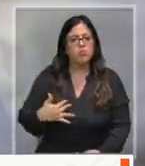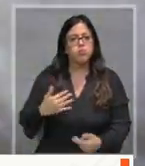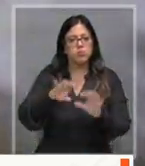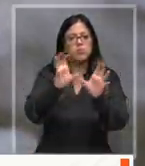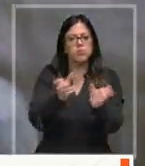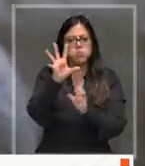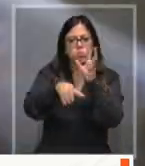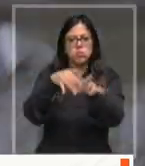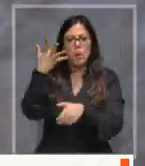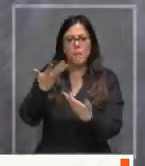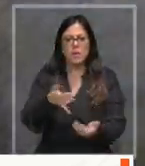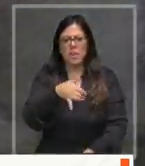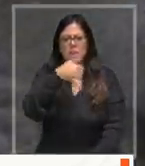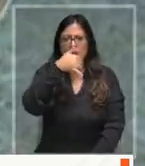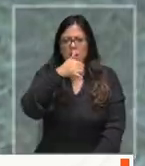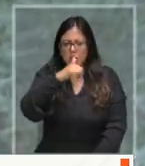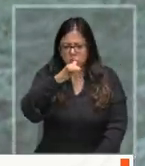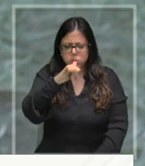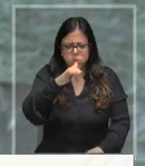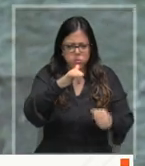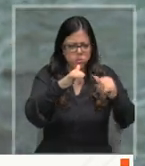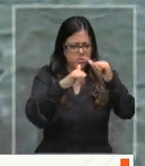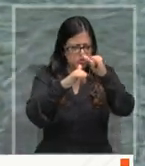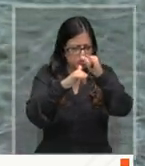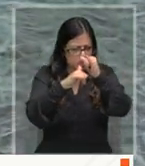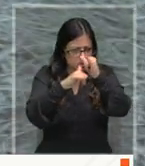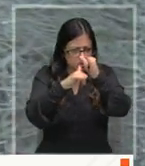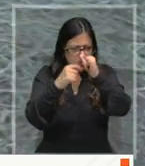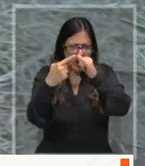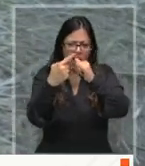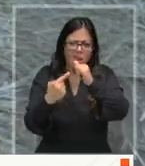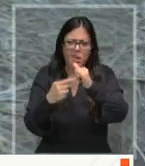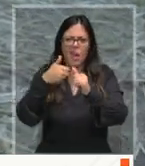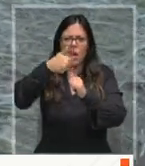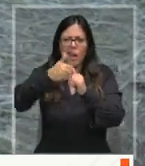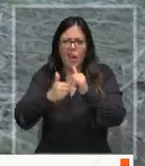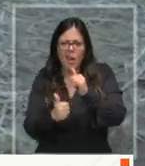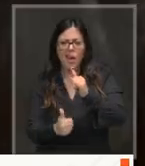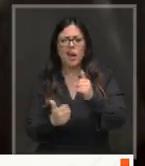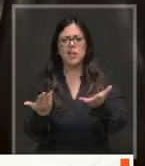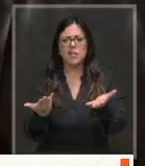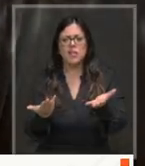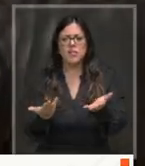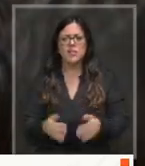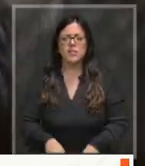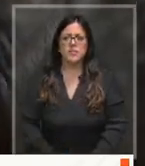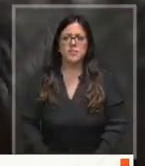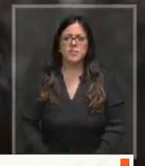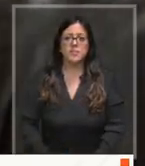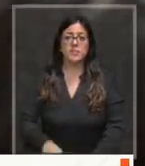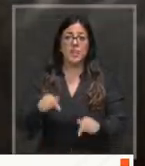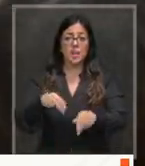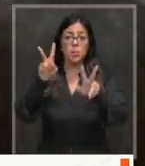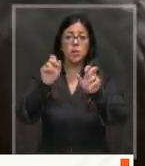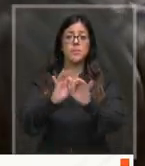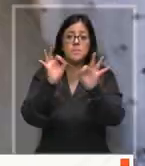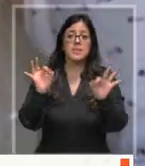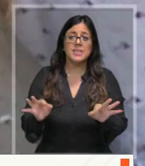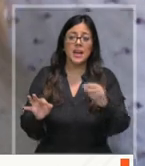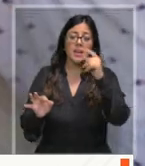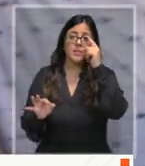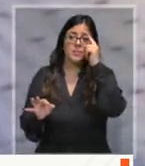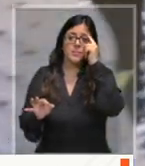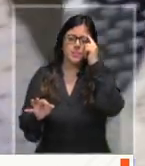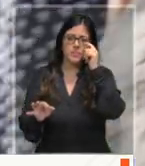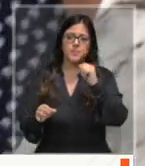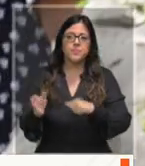cuerno posterior presentó un problema en el crecimiento que llevó al equipo del parque a buscar soluciones aquí tenemos un caso bien especial